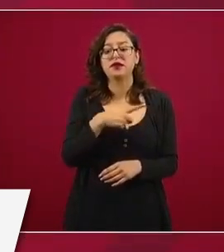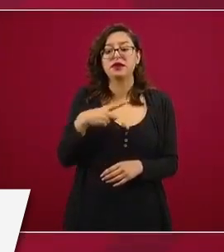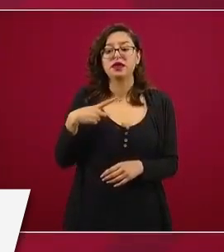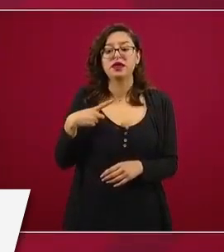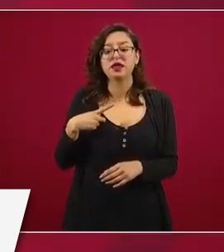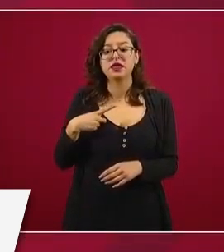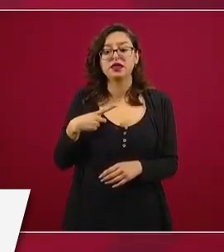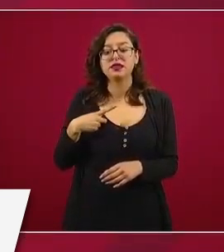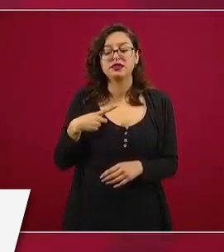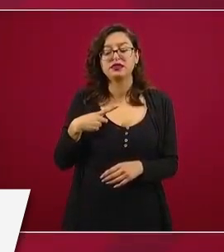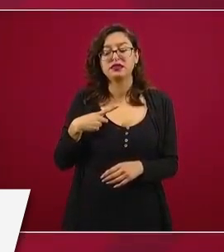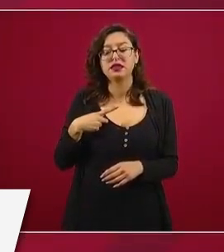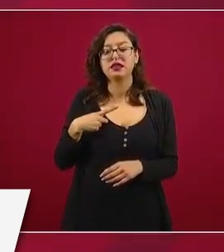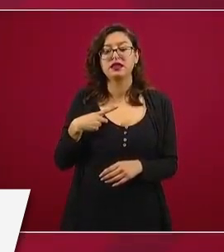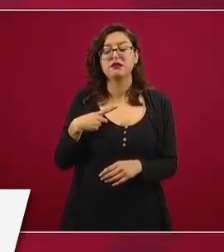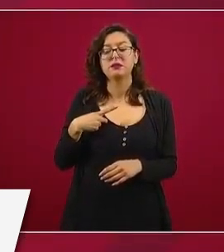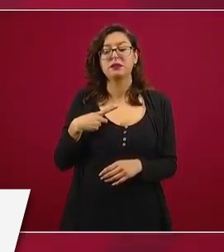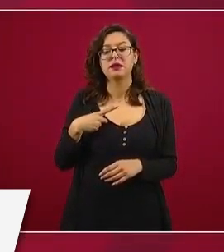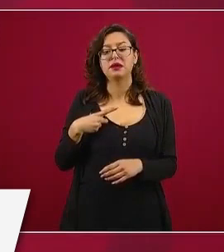de